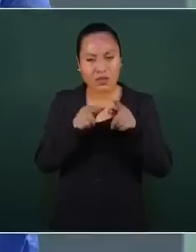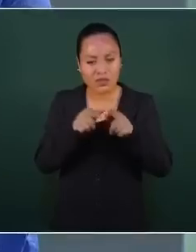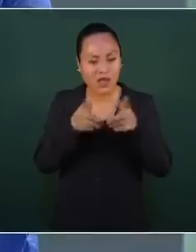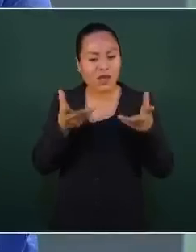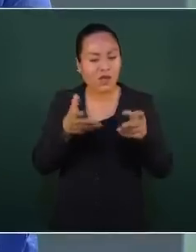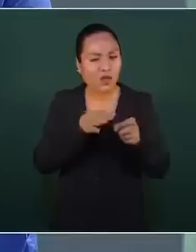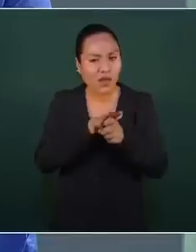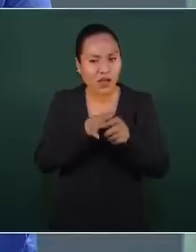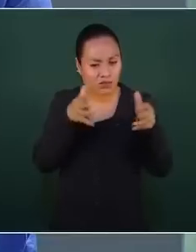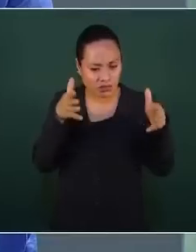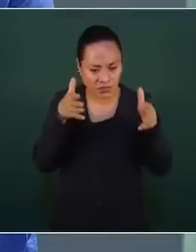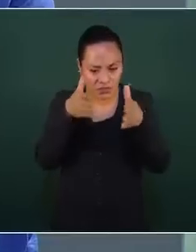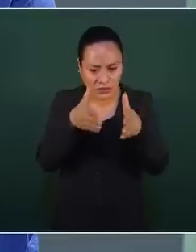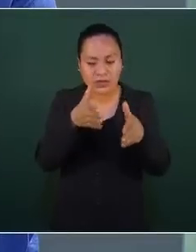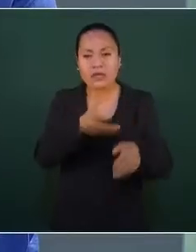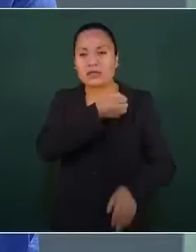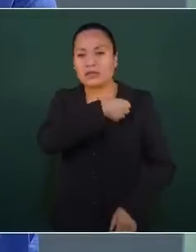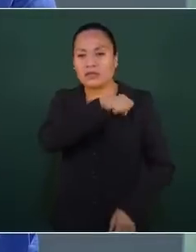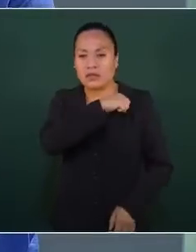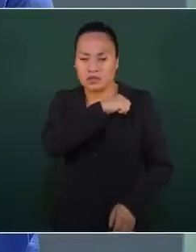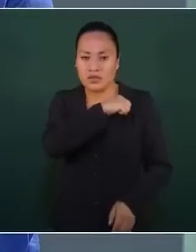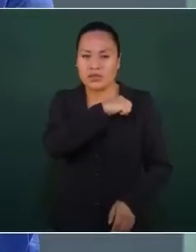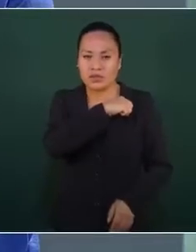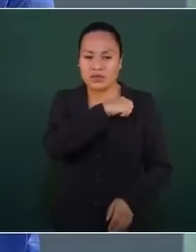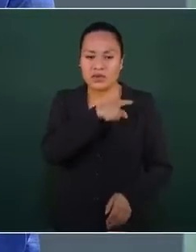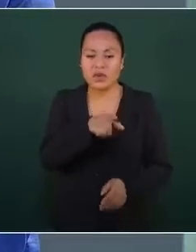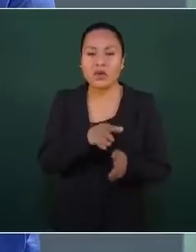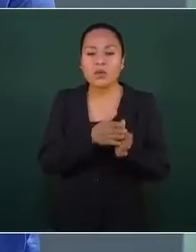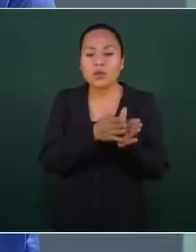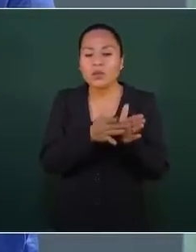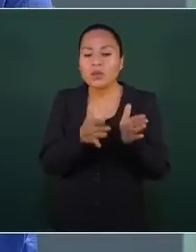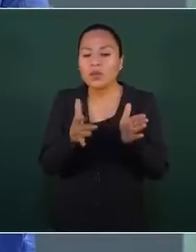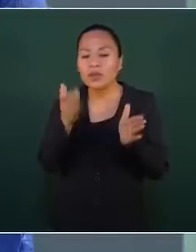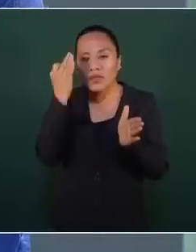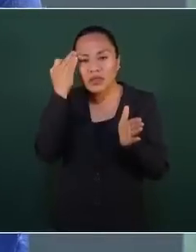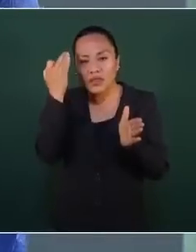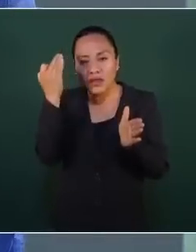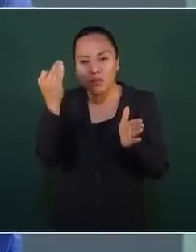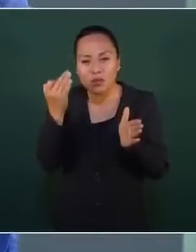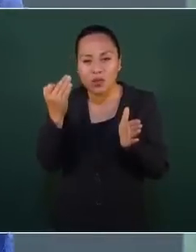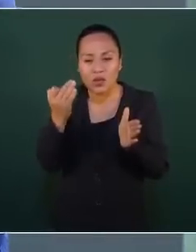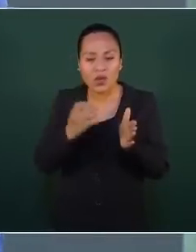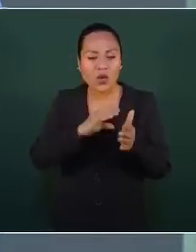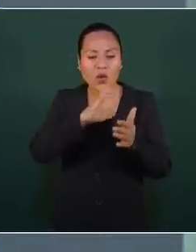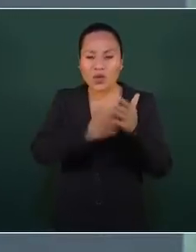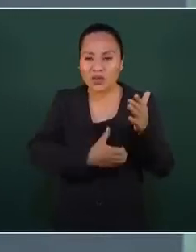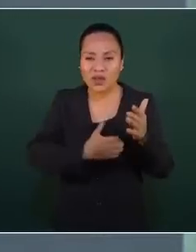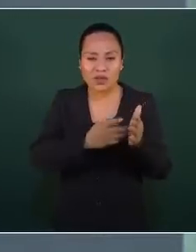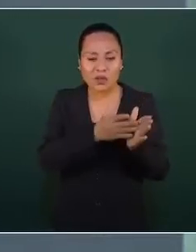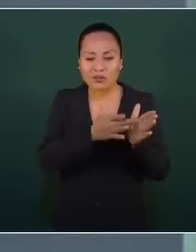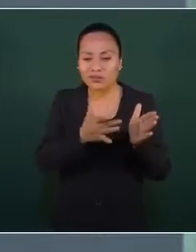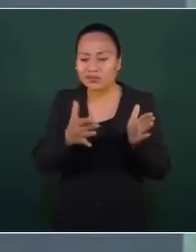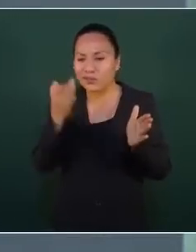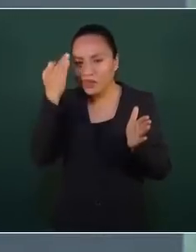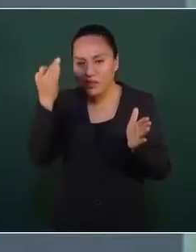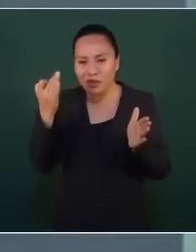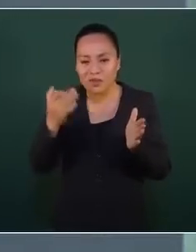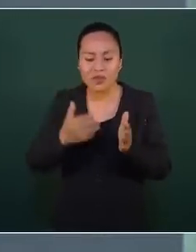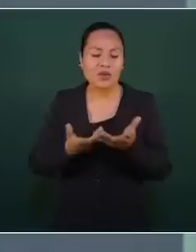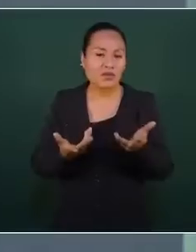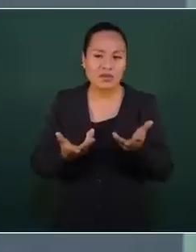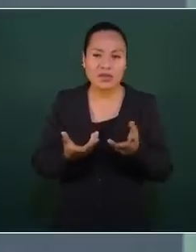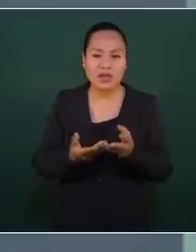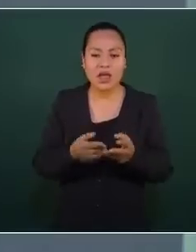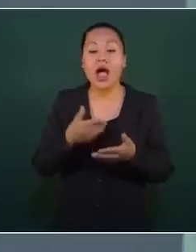trabajando de manera eventual, por contrato, en todo el país. Y yo he hecho el compromiso, lo voy